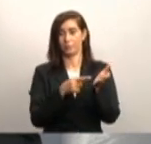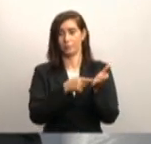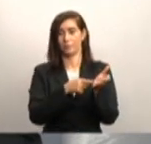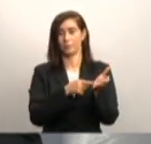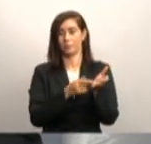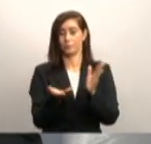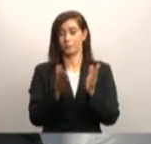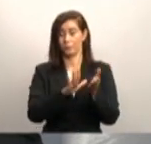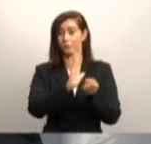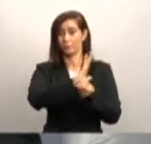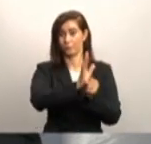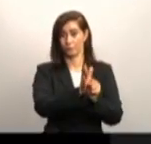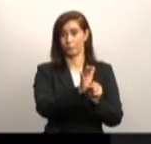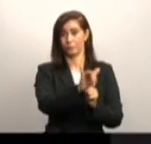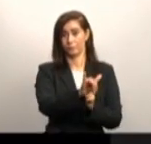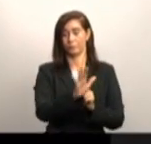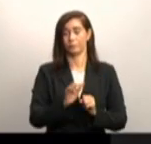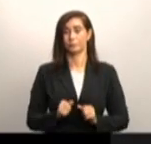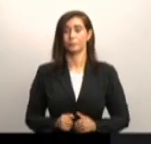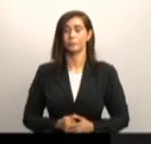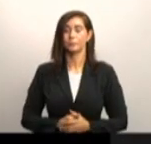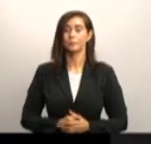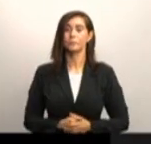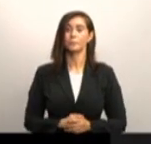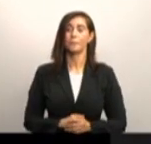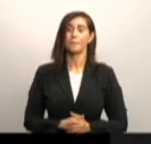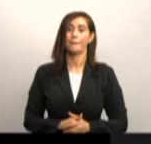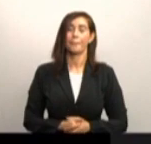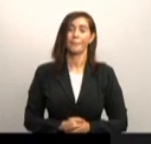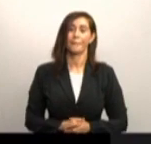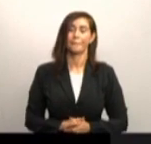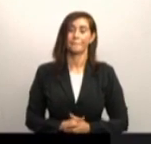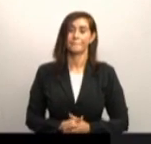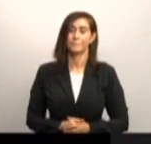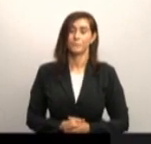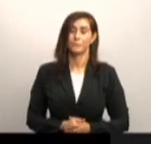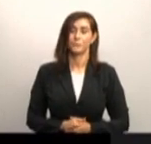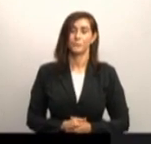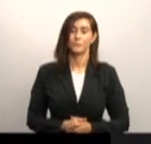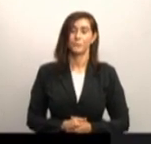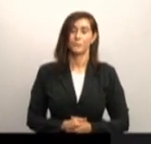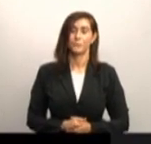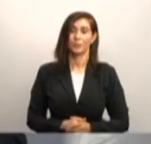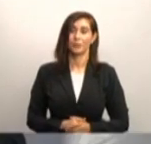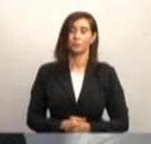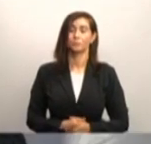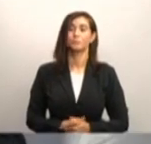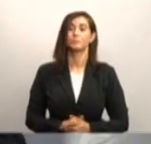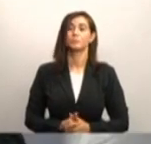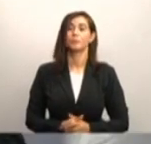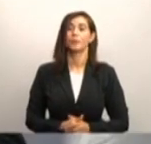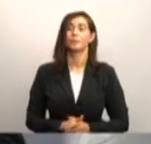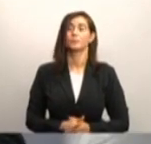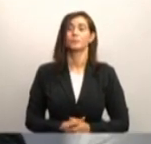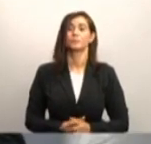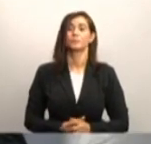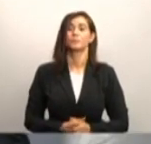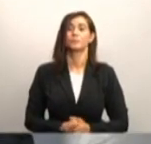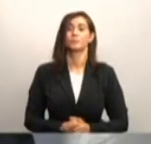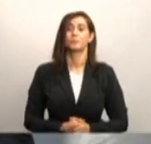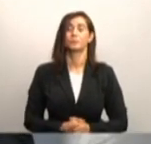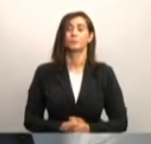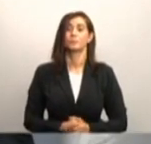de fallecidos por COVID. En la mayoría de los casos de estos